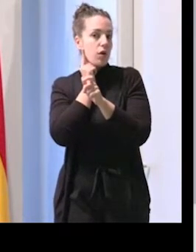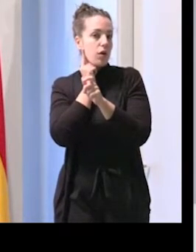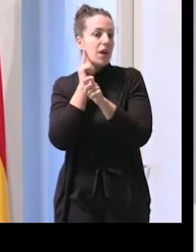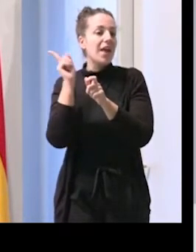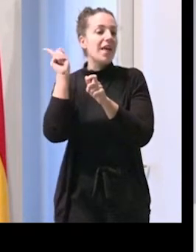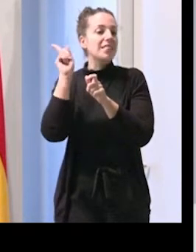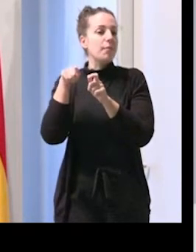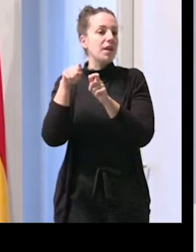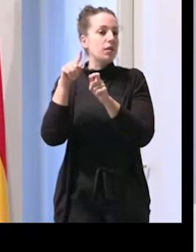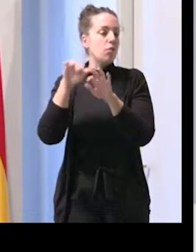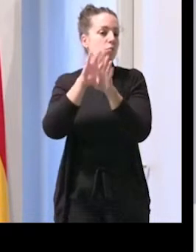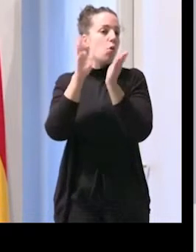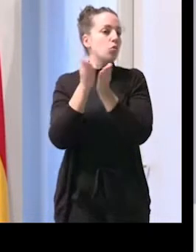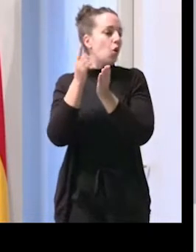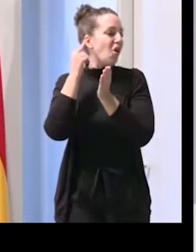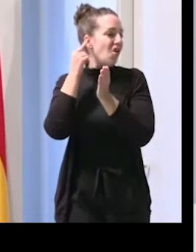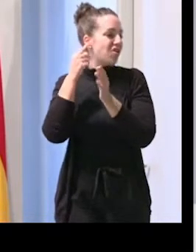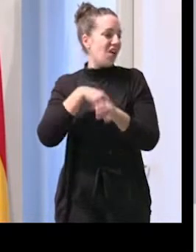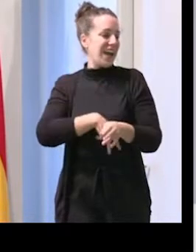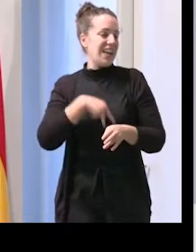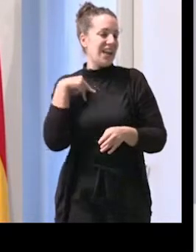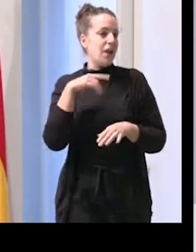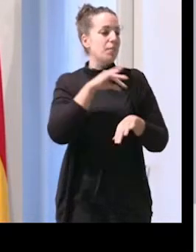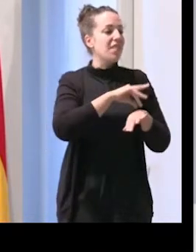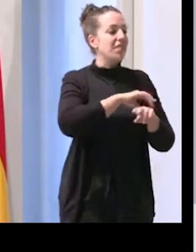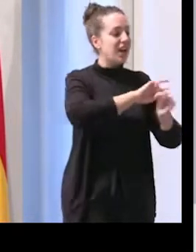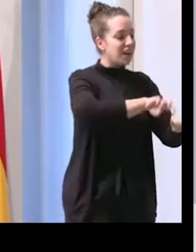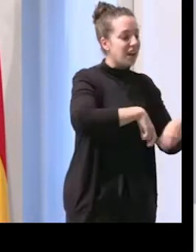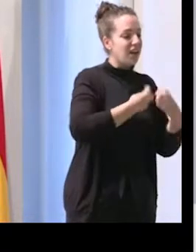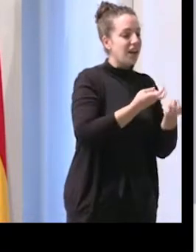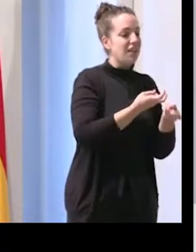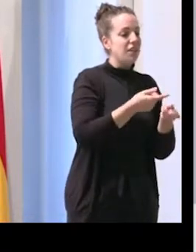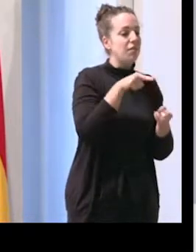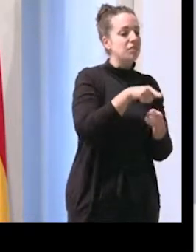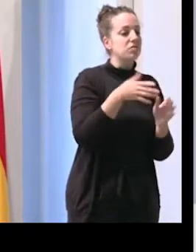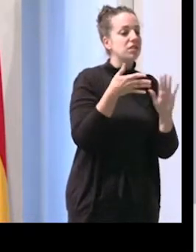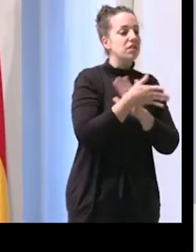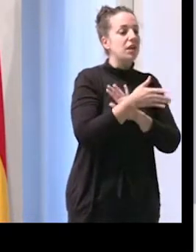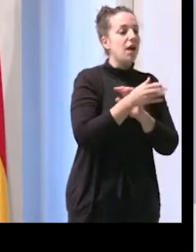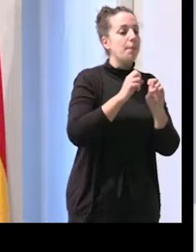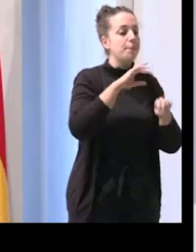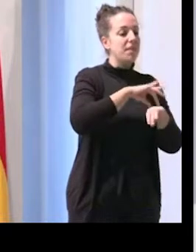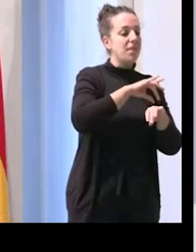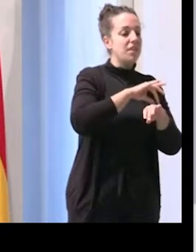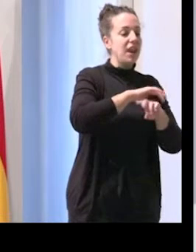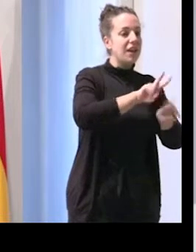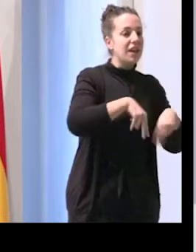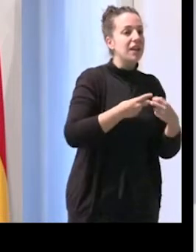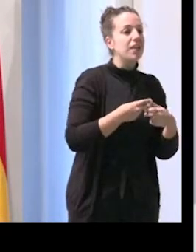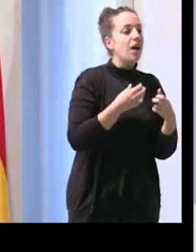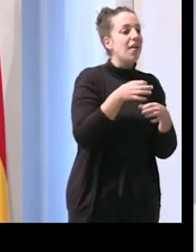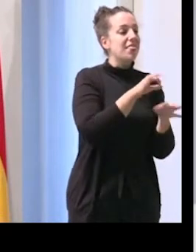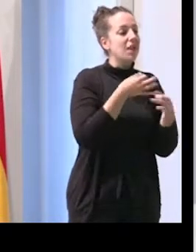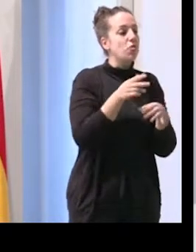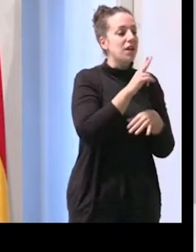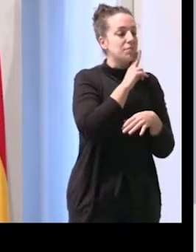otología en general. Medicina regenerativa, la piedra fundamental de la medicina regenerativa son las células madres, pero